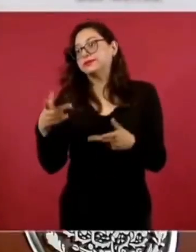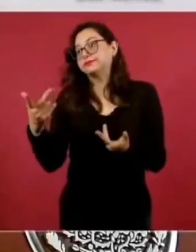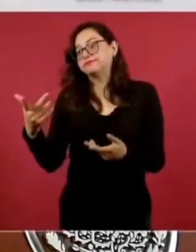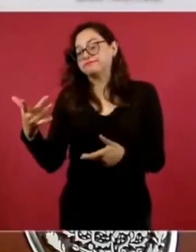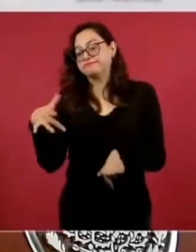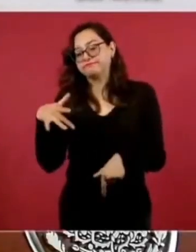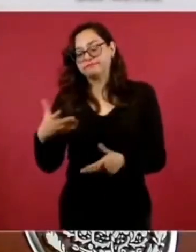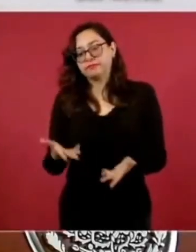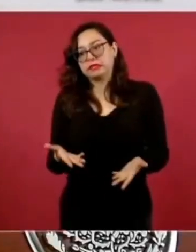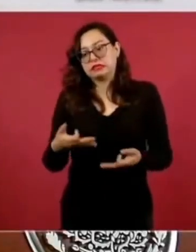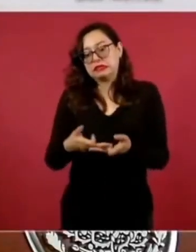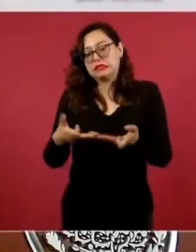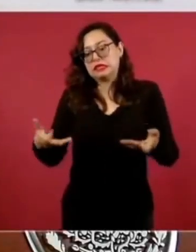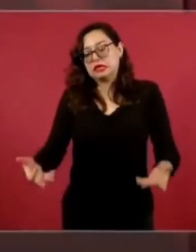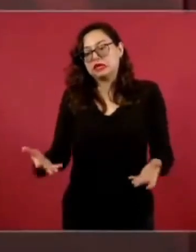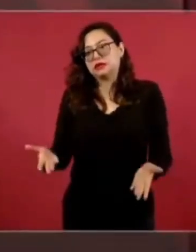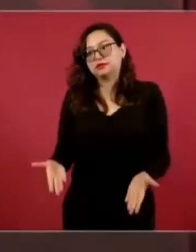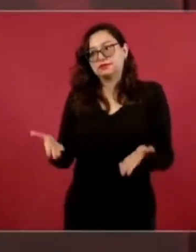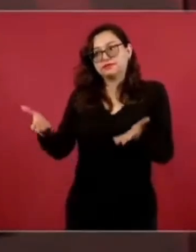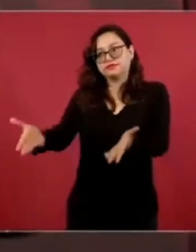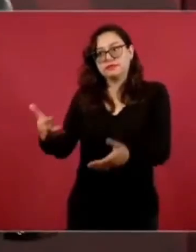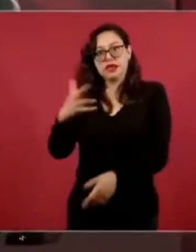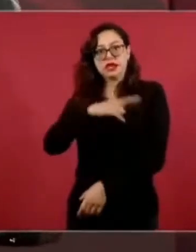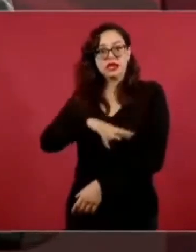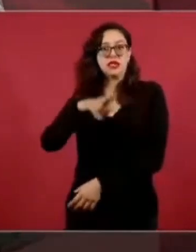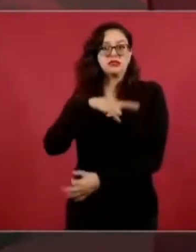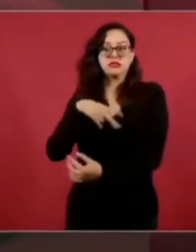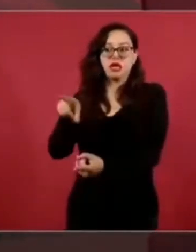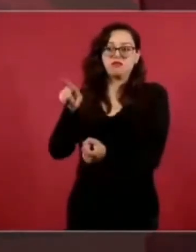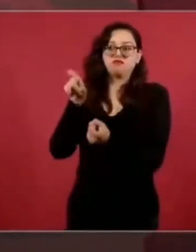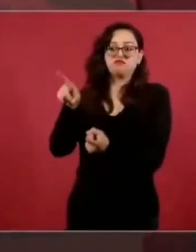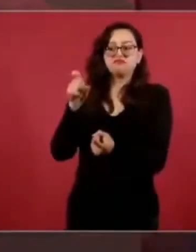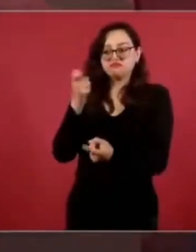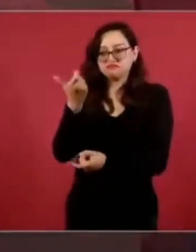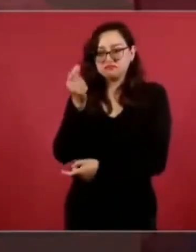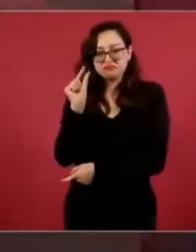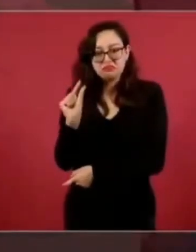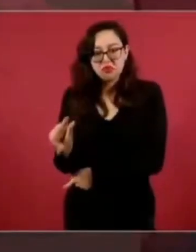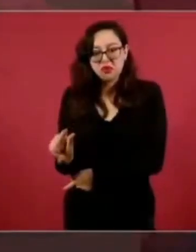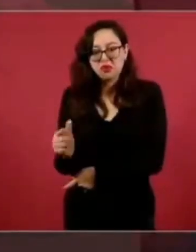Entonces empezamos con un programa de entregarles